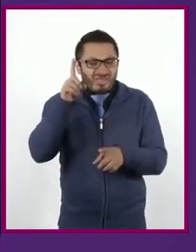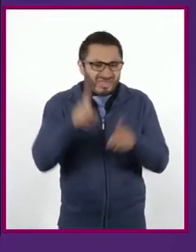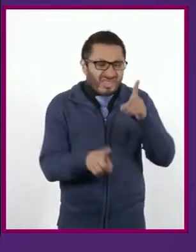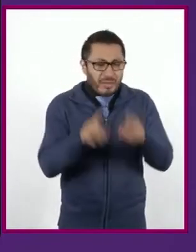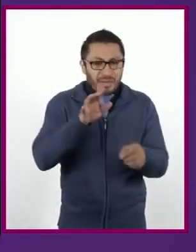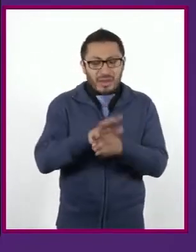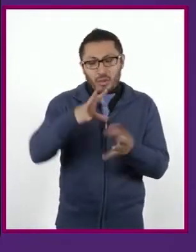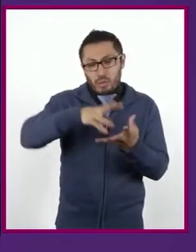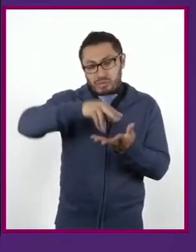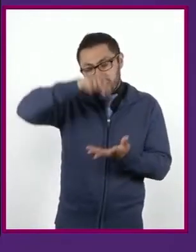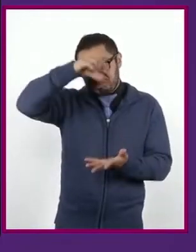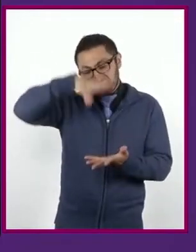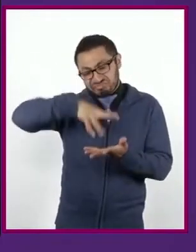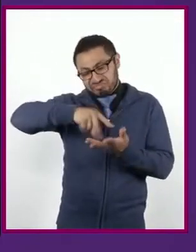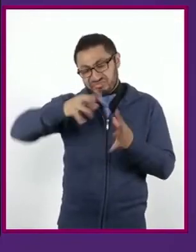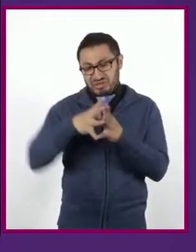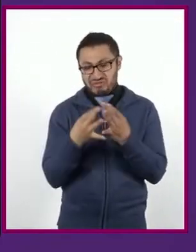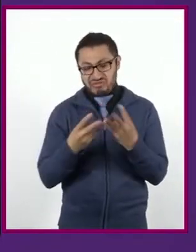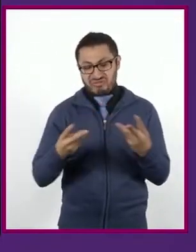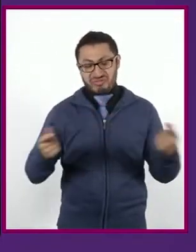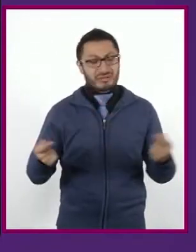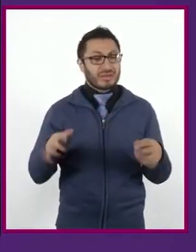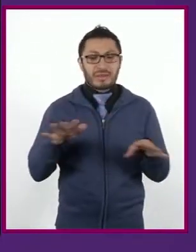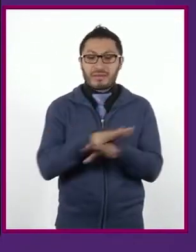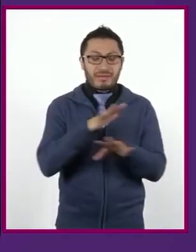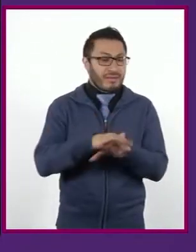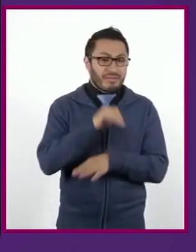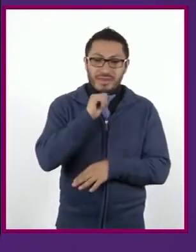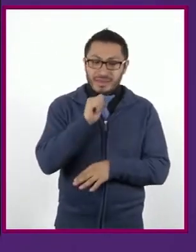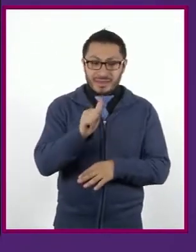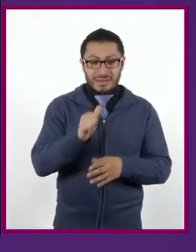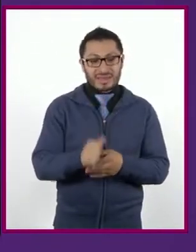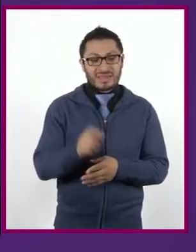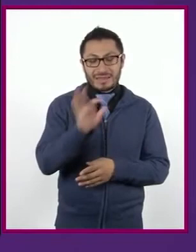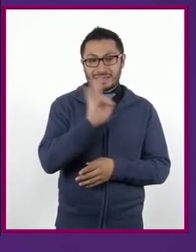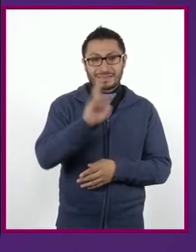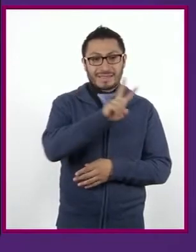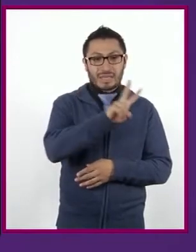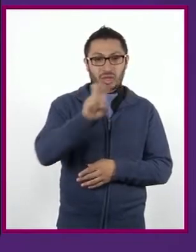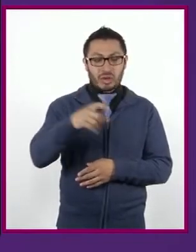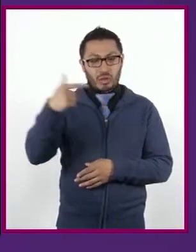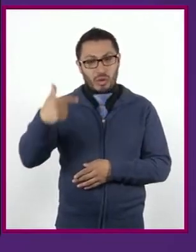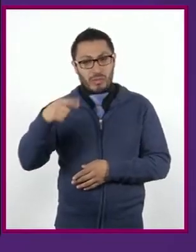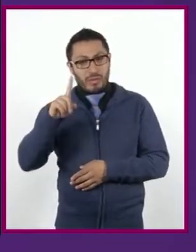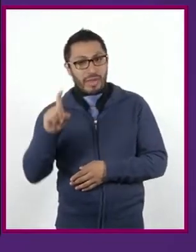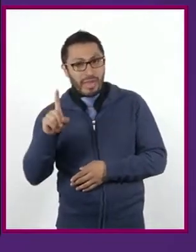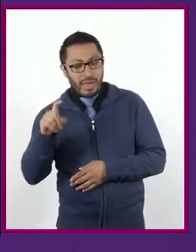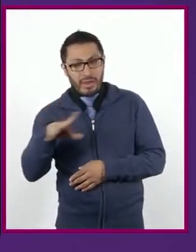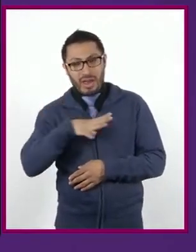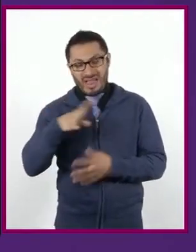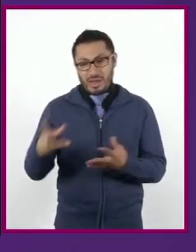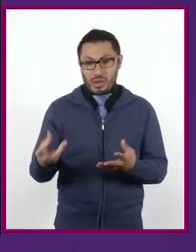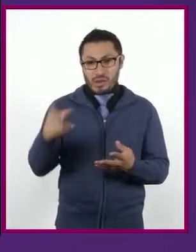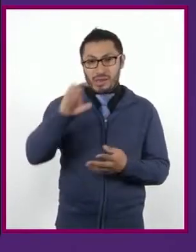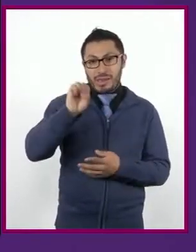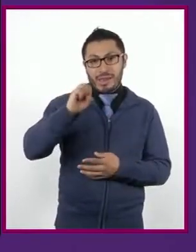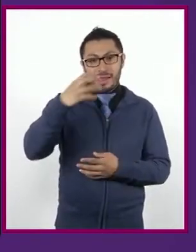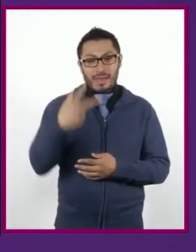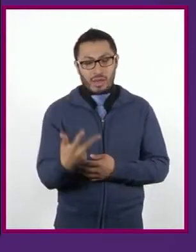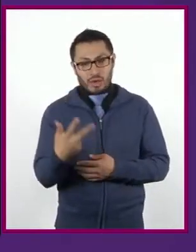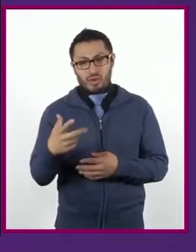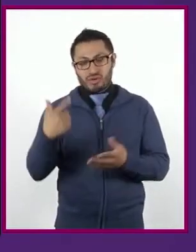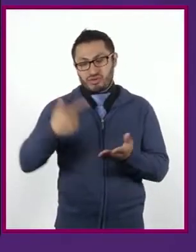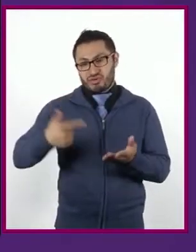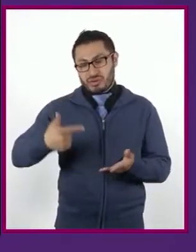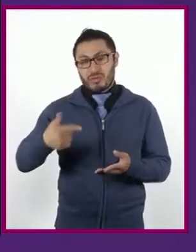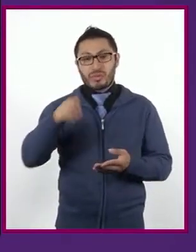no cambia al aumentar la cantidad de disolvente. Si tenemos 200 gramos de agua, podremos disolver 68 gramos de